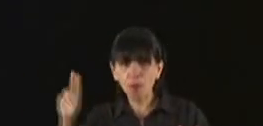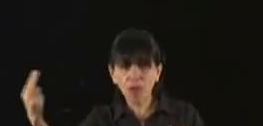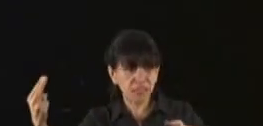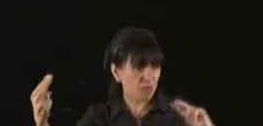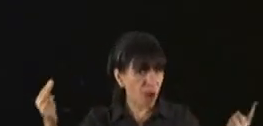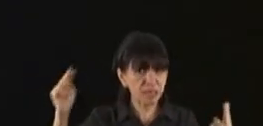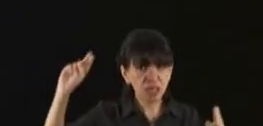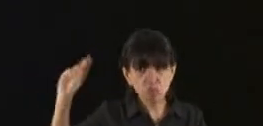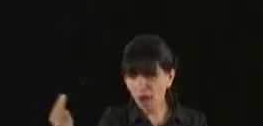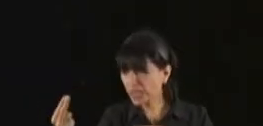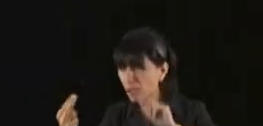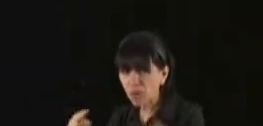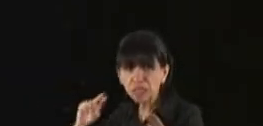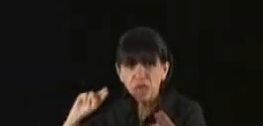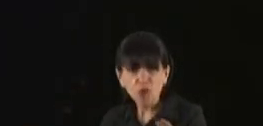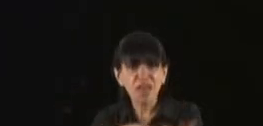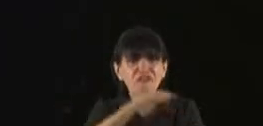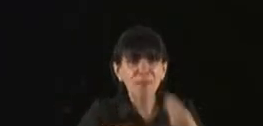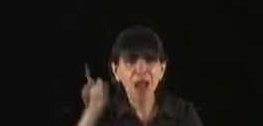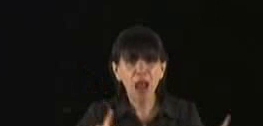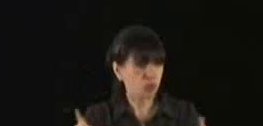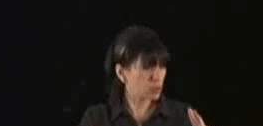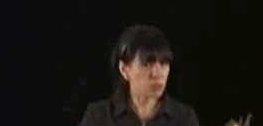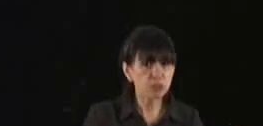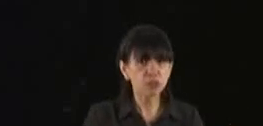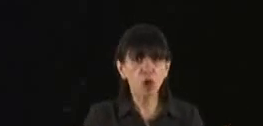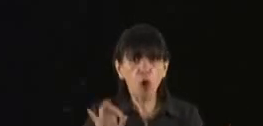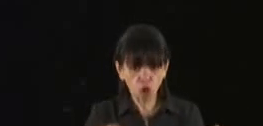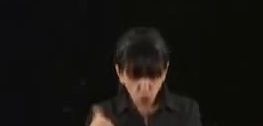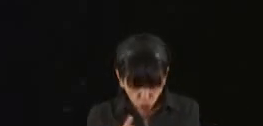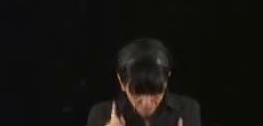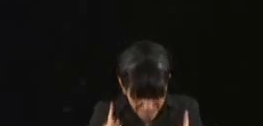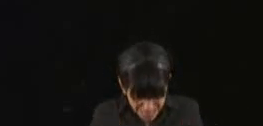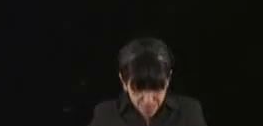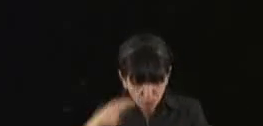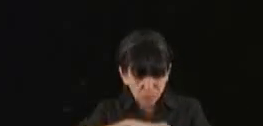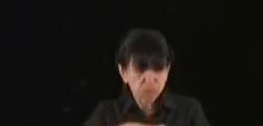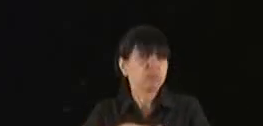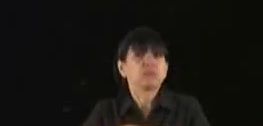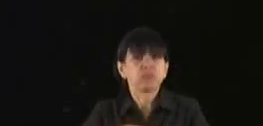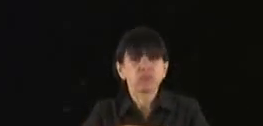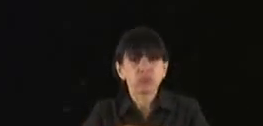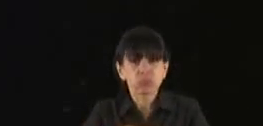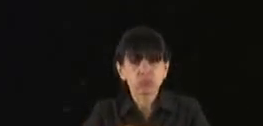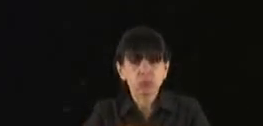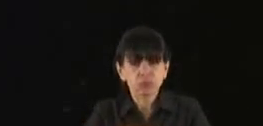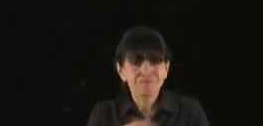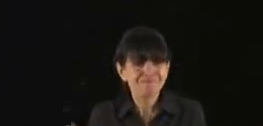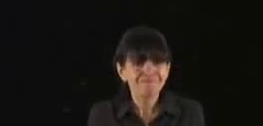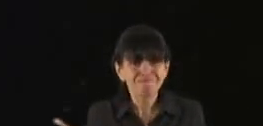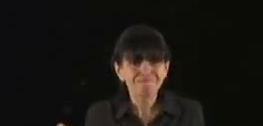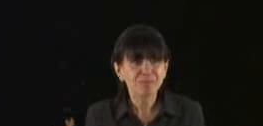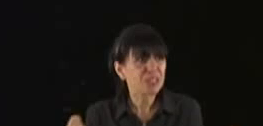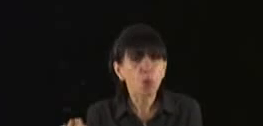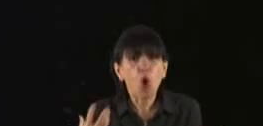Y se llevaba a seres queridos y algunas veces nos enfermaba a nosotros mismos. Y en una situación de absoluta